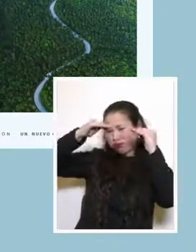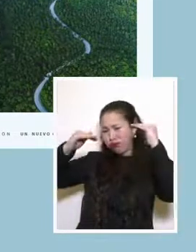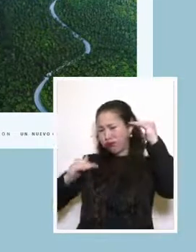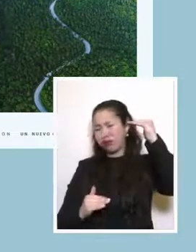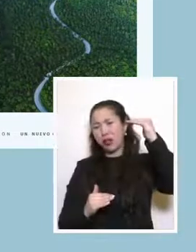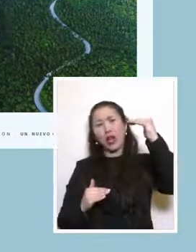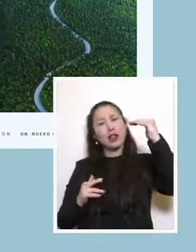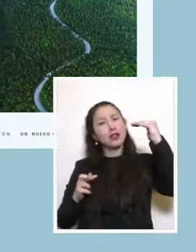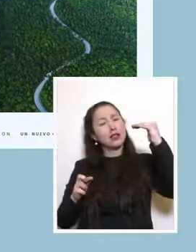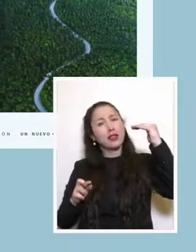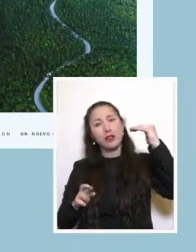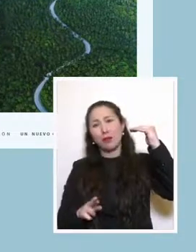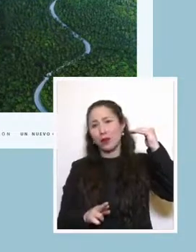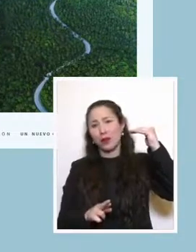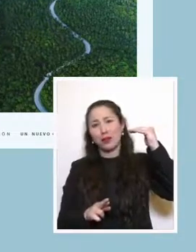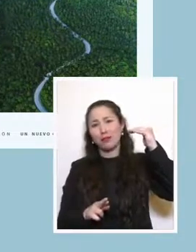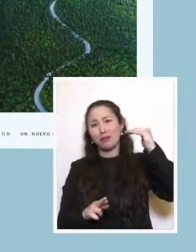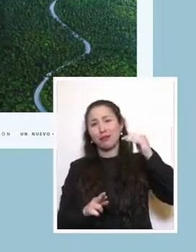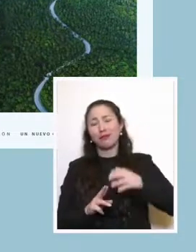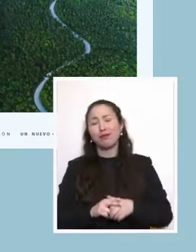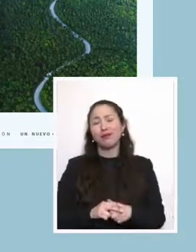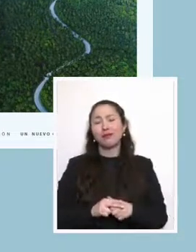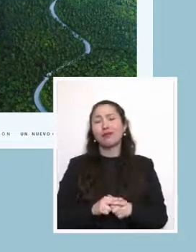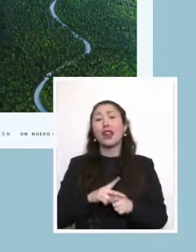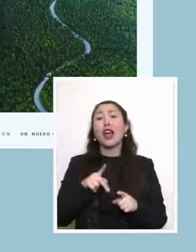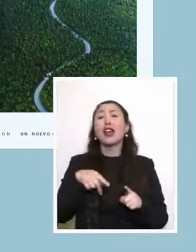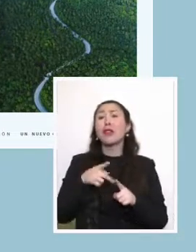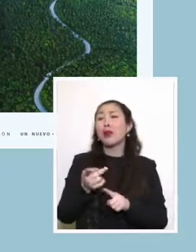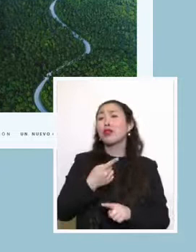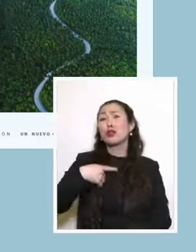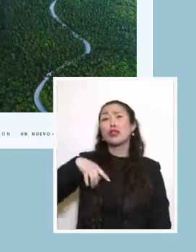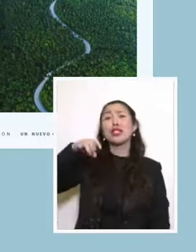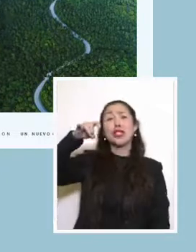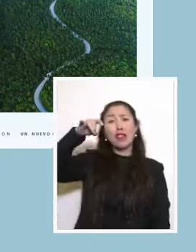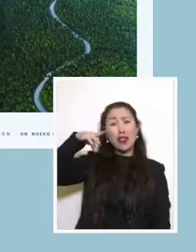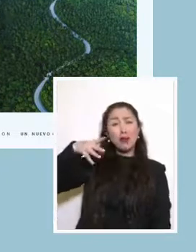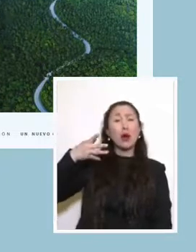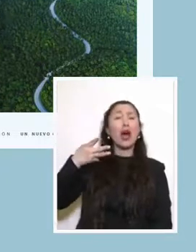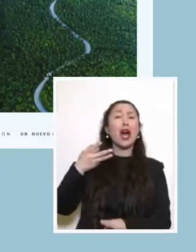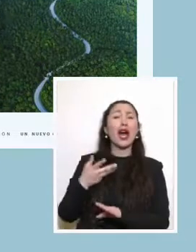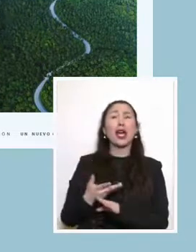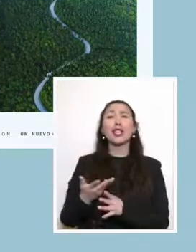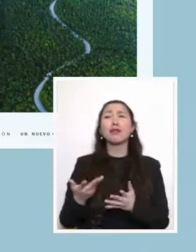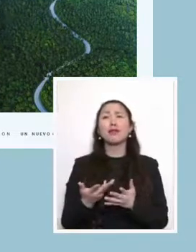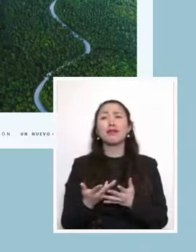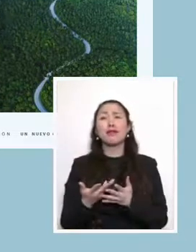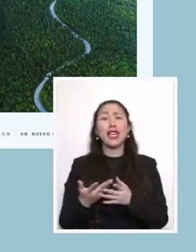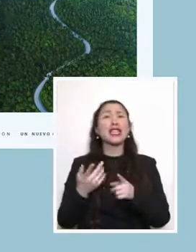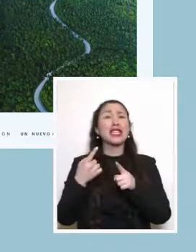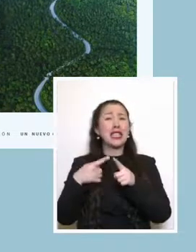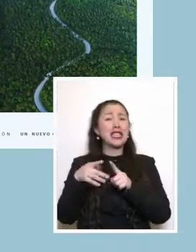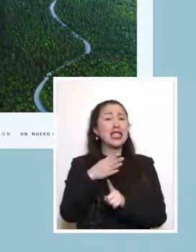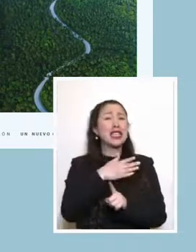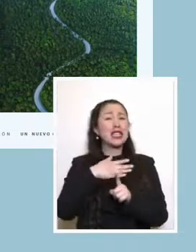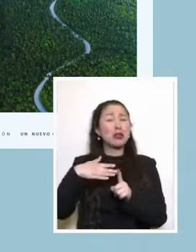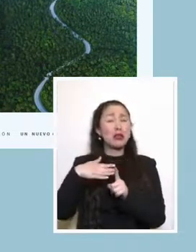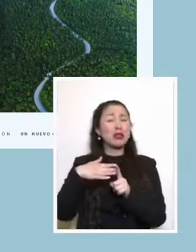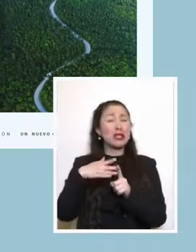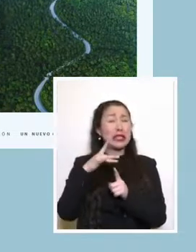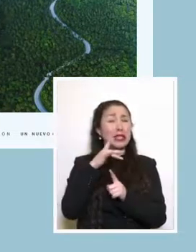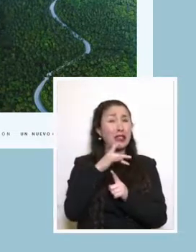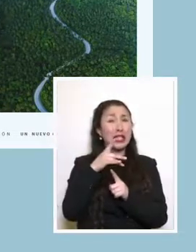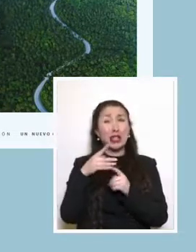Además, como todos sabemos, hay una serie de disrupciones importantes y futuros inciertos a